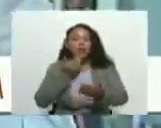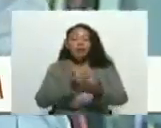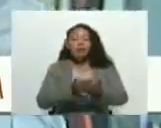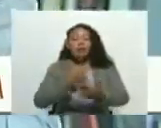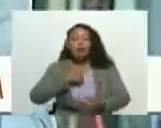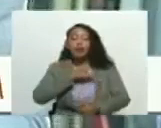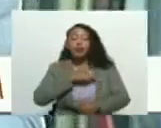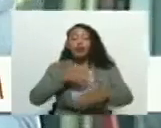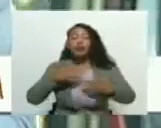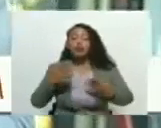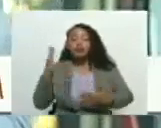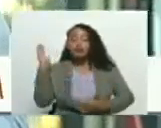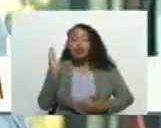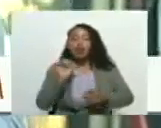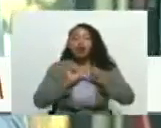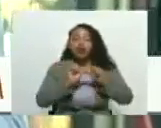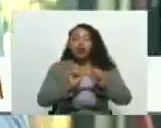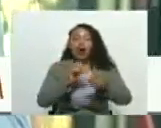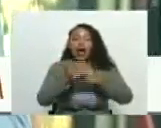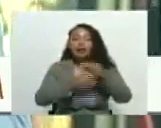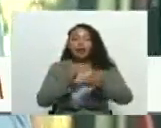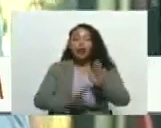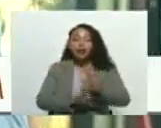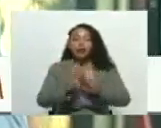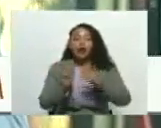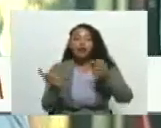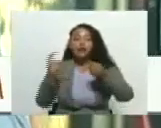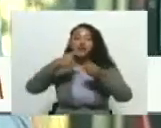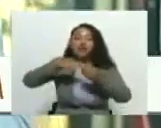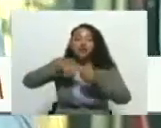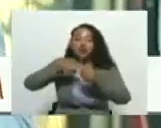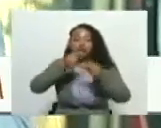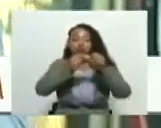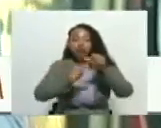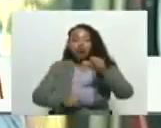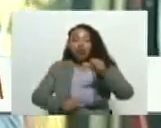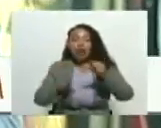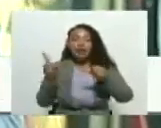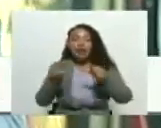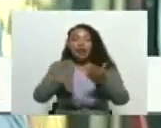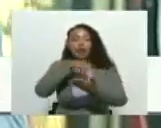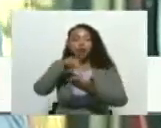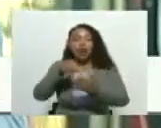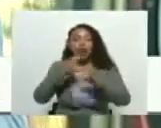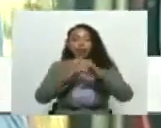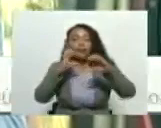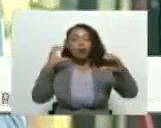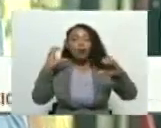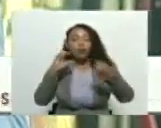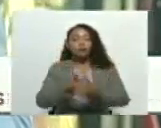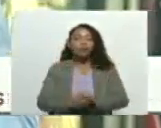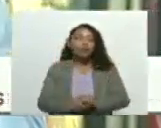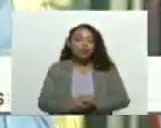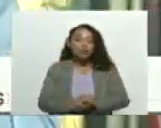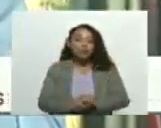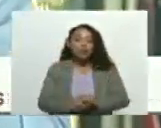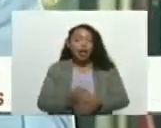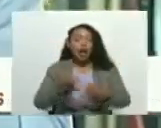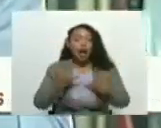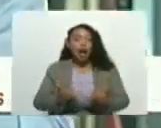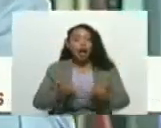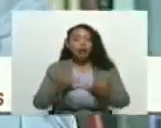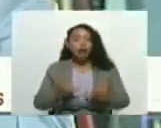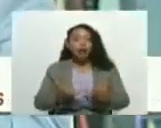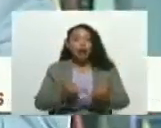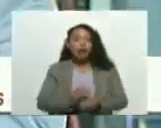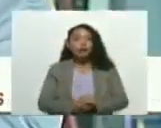seguir llevando un efectivo registro en el Instituto Nacional de Transporte Terrestre. Y recientemente nos